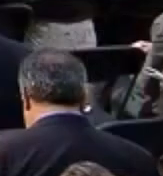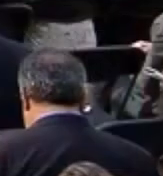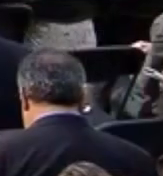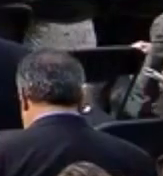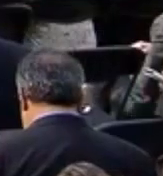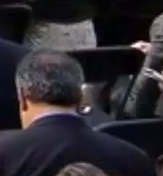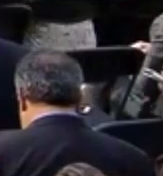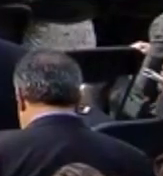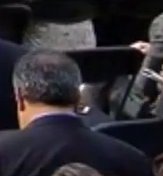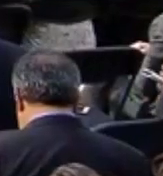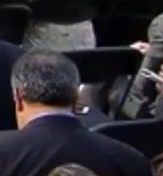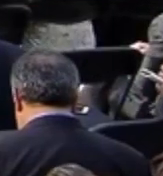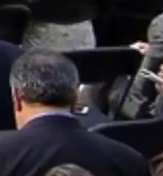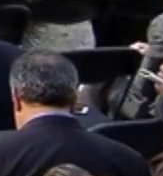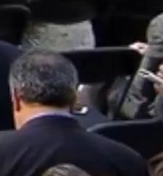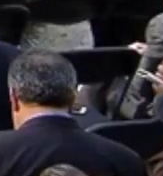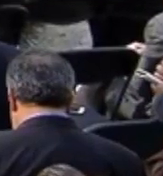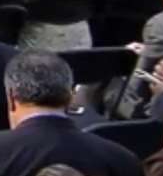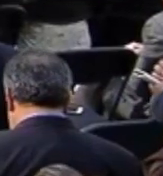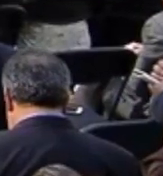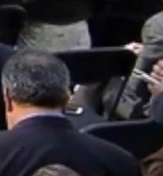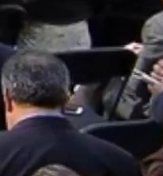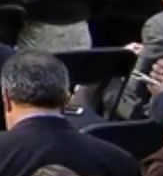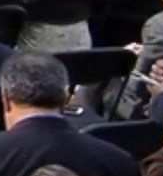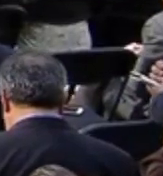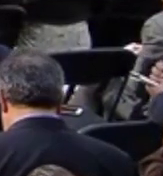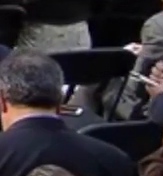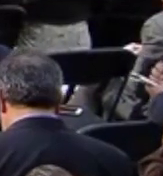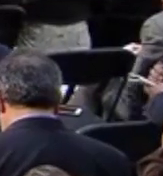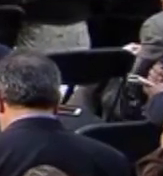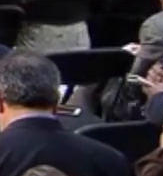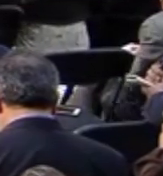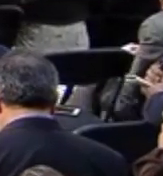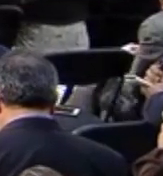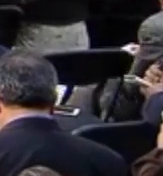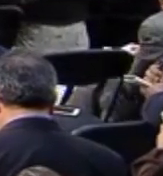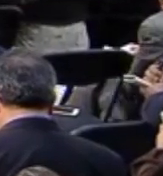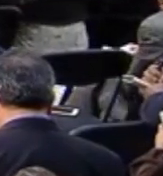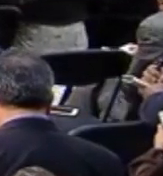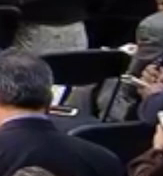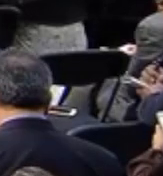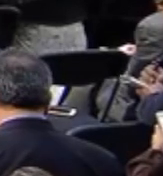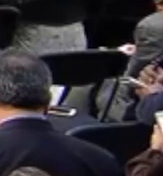la estimación que presenta la CEPAL de aumento de inversión